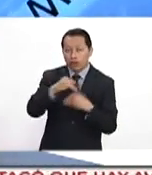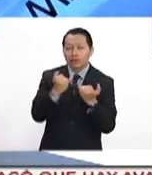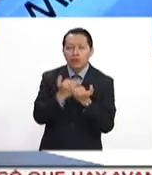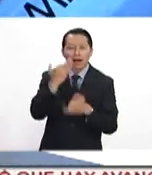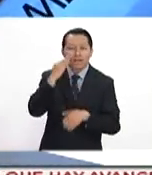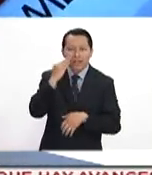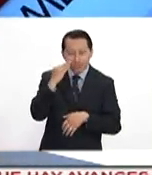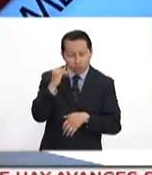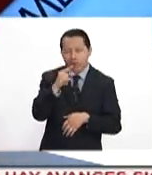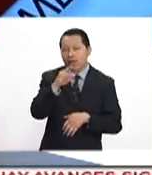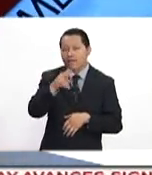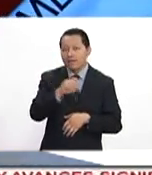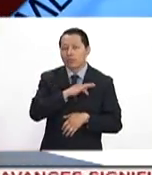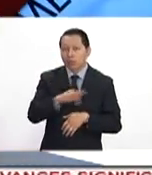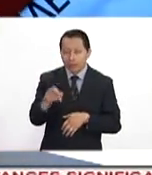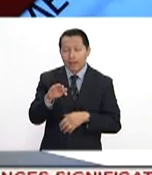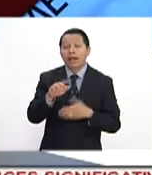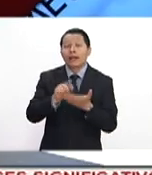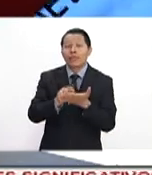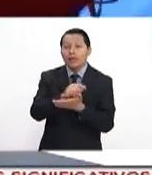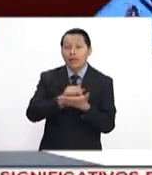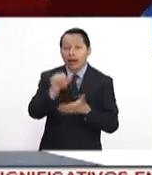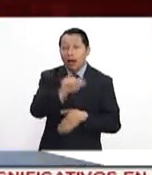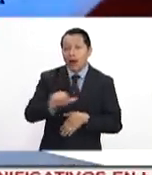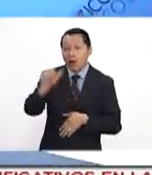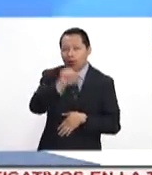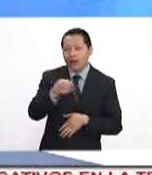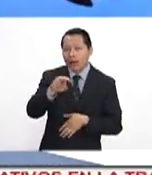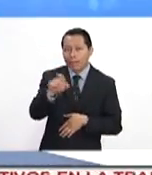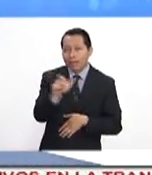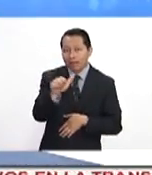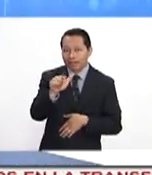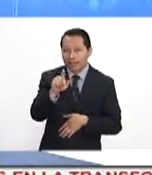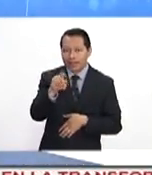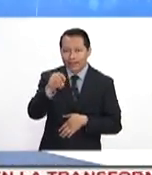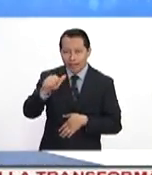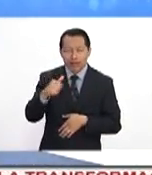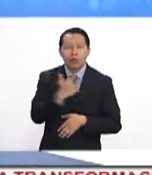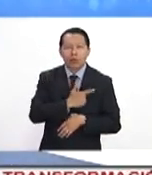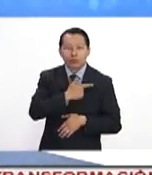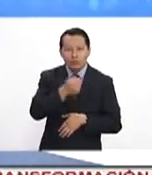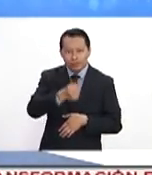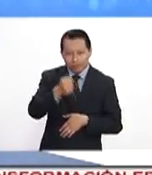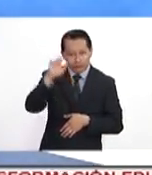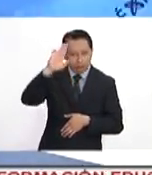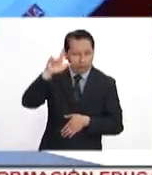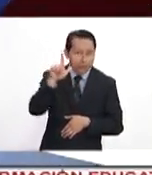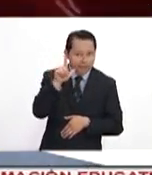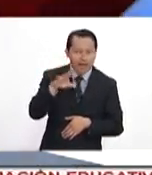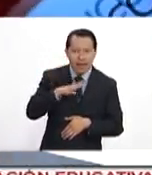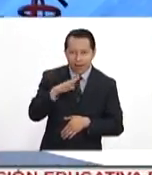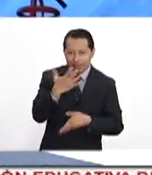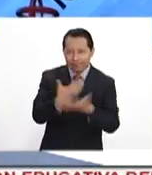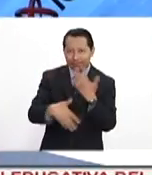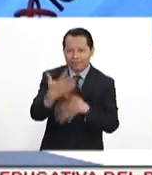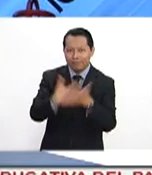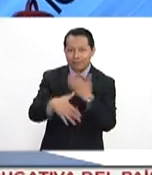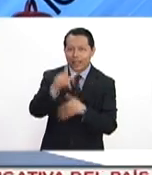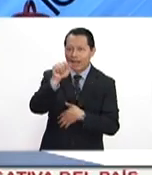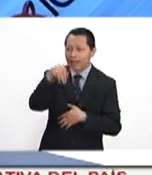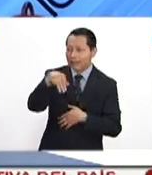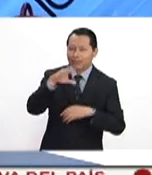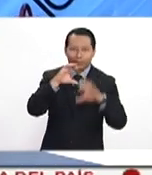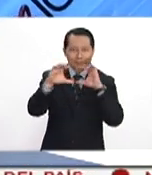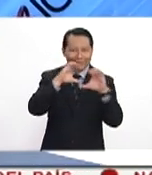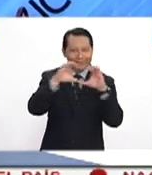Facebook Live, y pueden seguirnos en Twitter por @mexaldía. Saludo con muchísimo gusto a Miguel González, quien se comunica con usted a través de